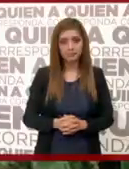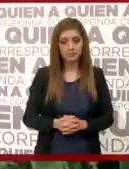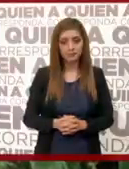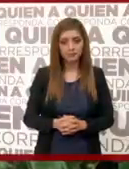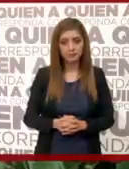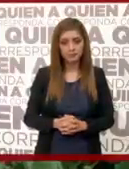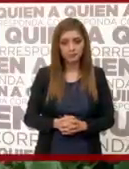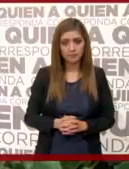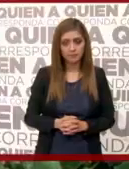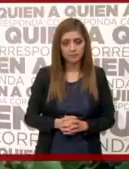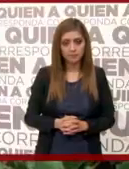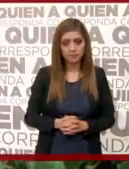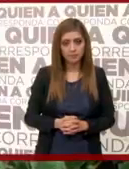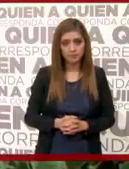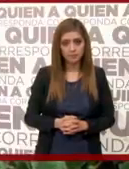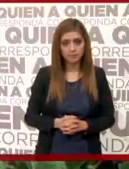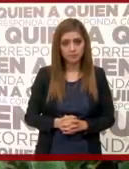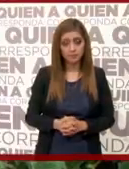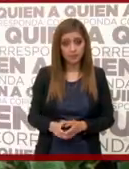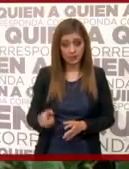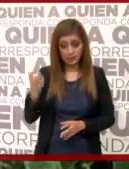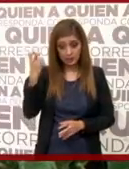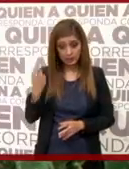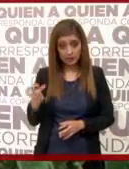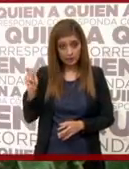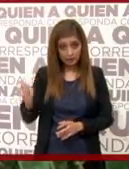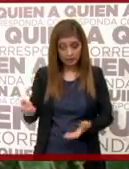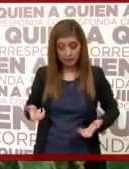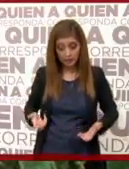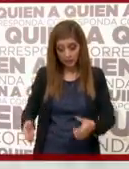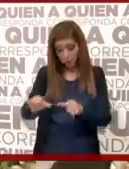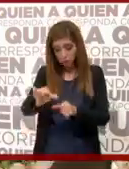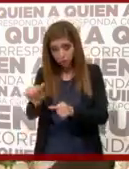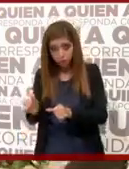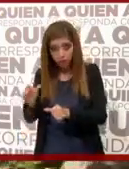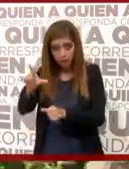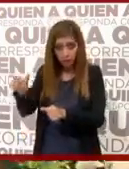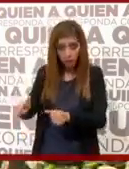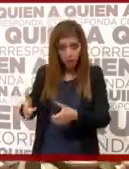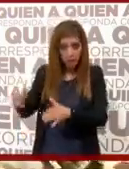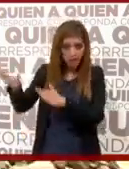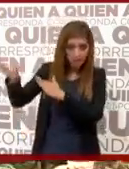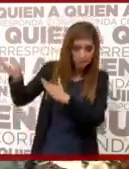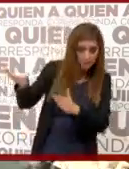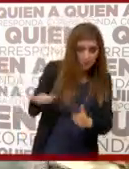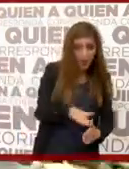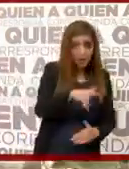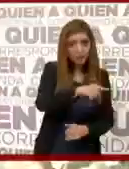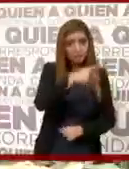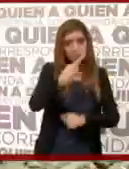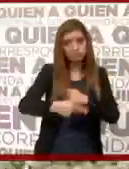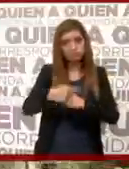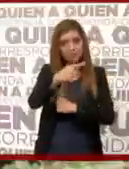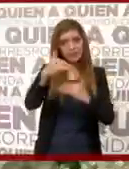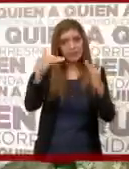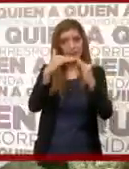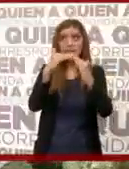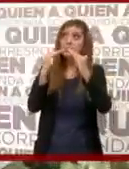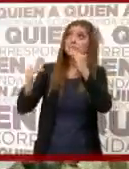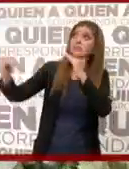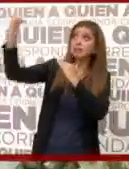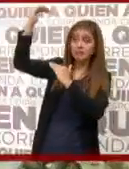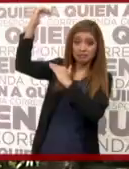Y bueno, esto puede provocar que se parta la calle y que se deslice totalmente la calle, también poniendo en riesgo las casas que están en la parte